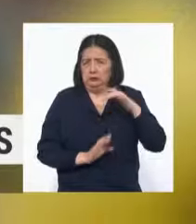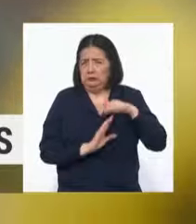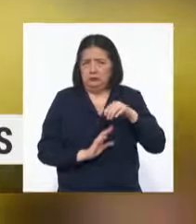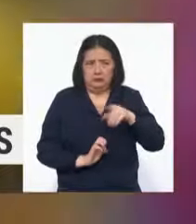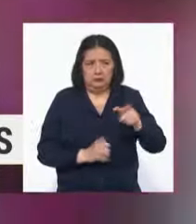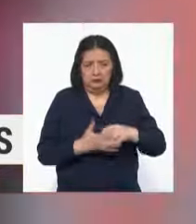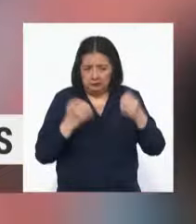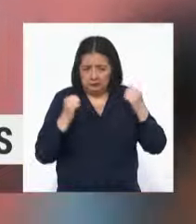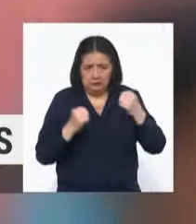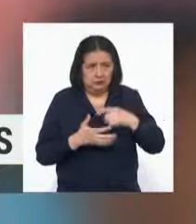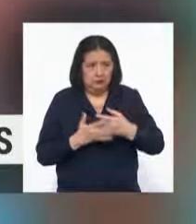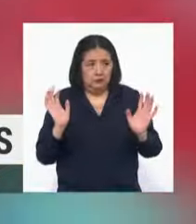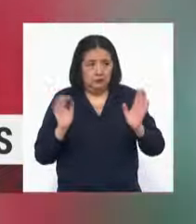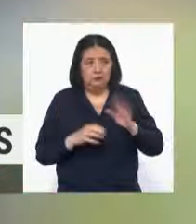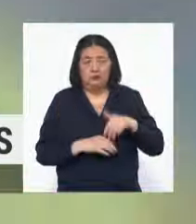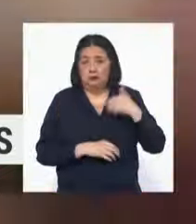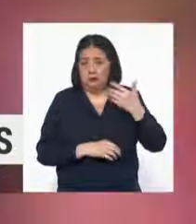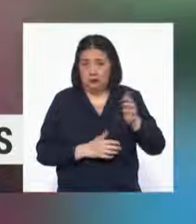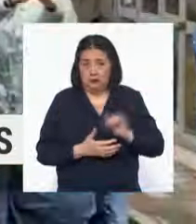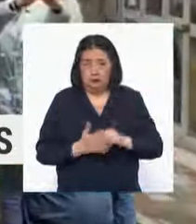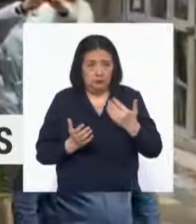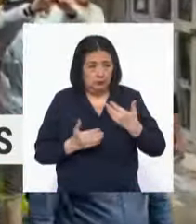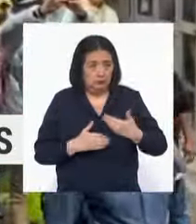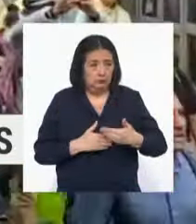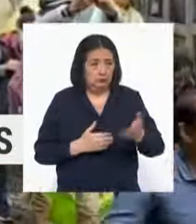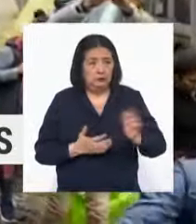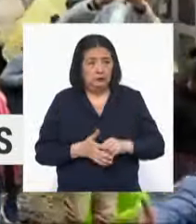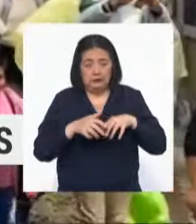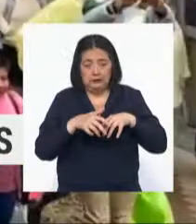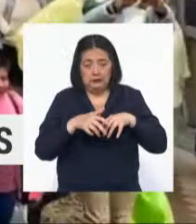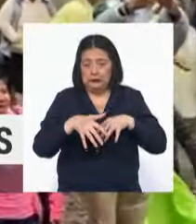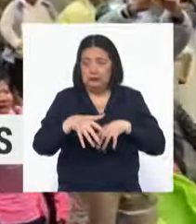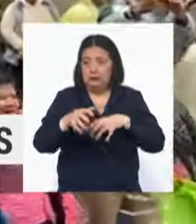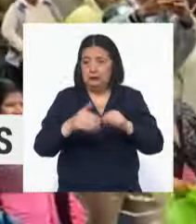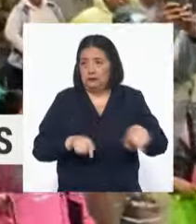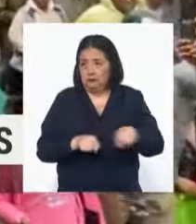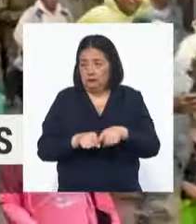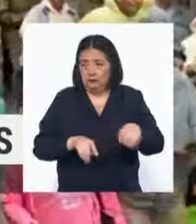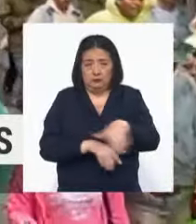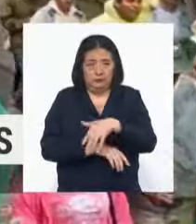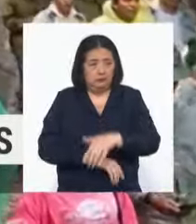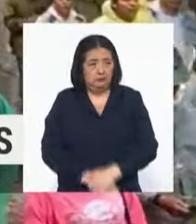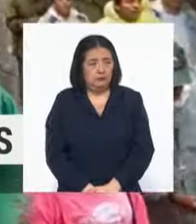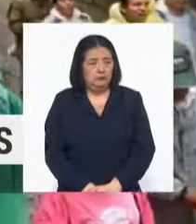Medida de protesta que posteriormente se extendió por las calles y avenidas.